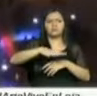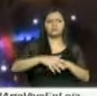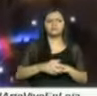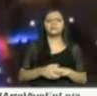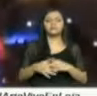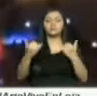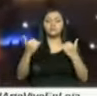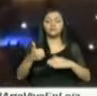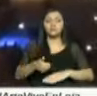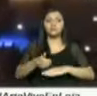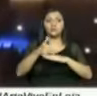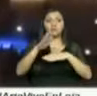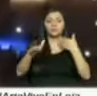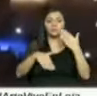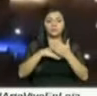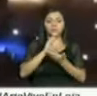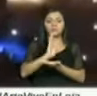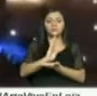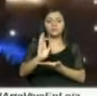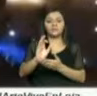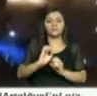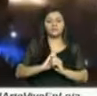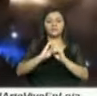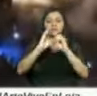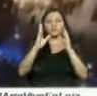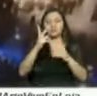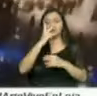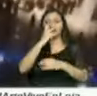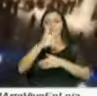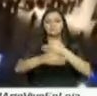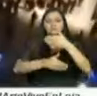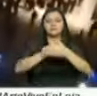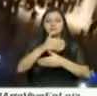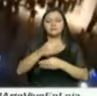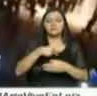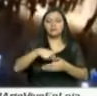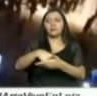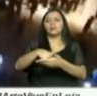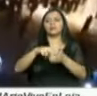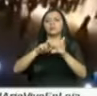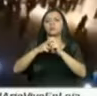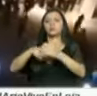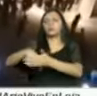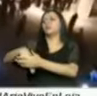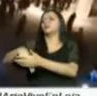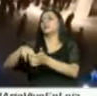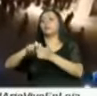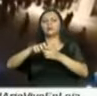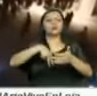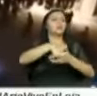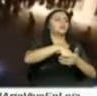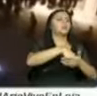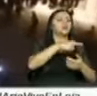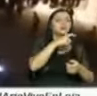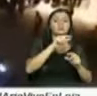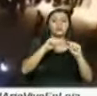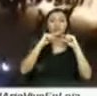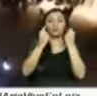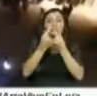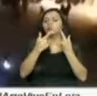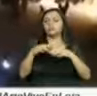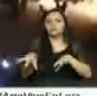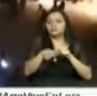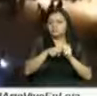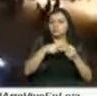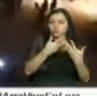ellos pueden dar su testimonio de cuántos obstáculos tuvimos que enfrentar y superar por gente, grupos que querían